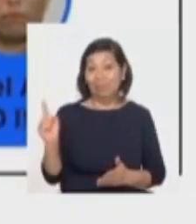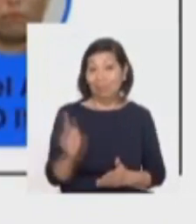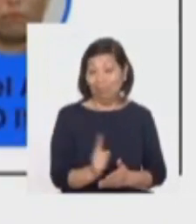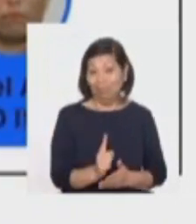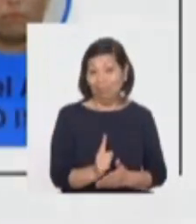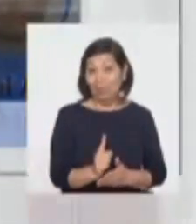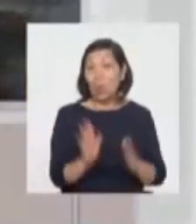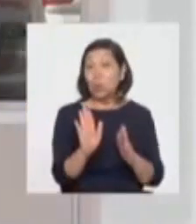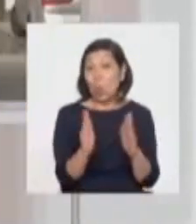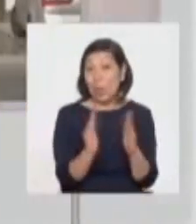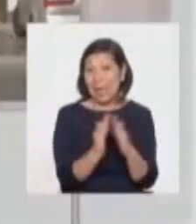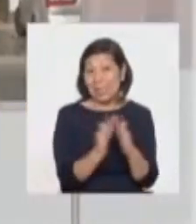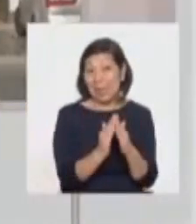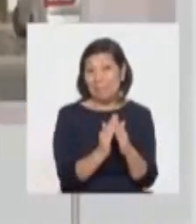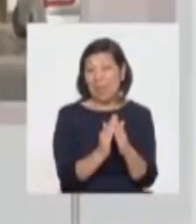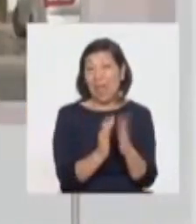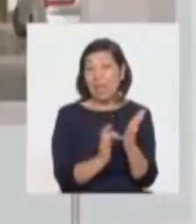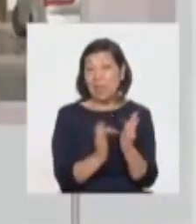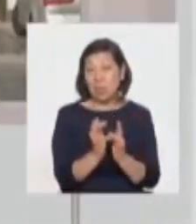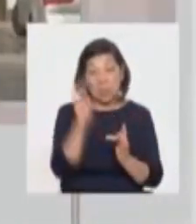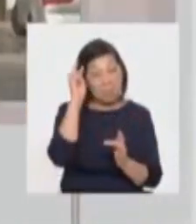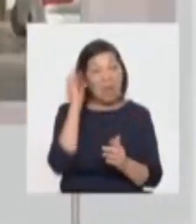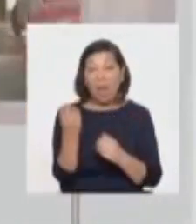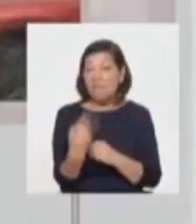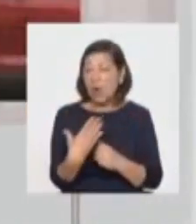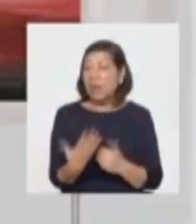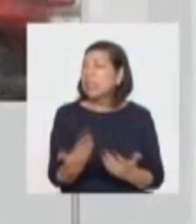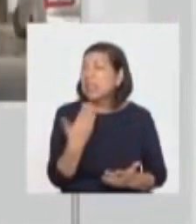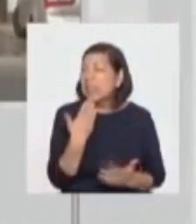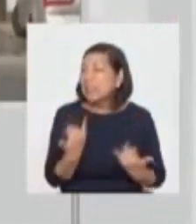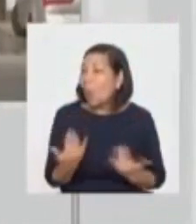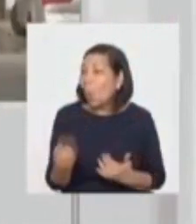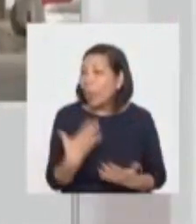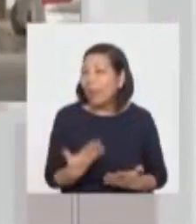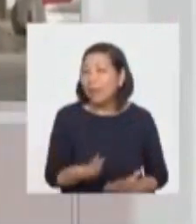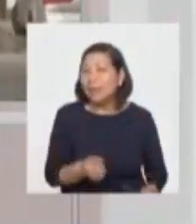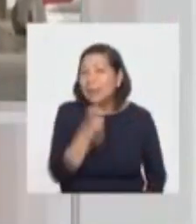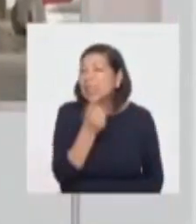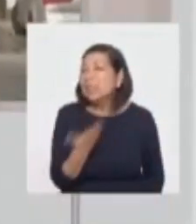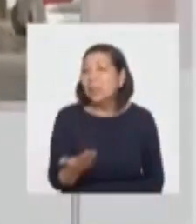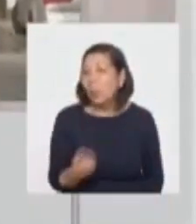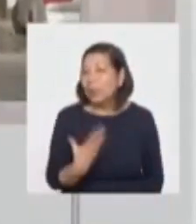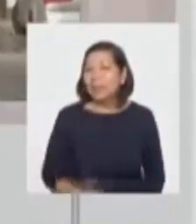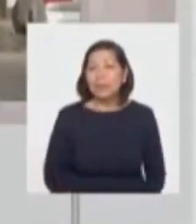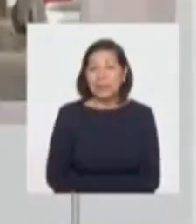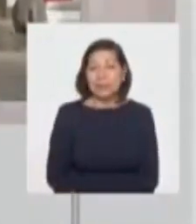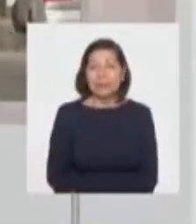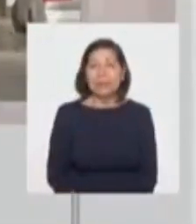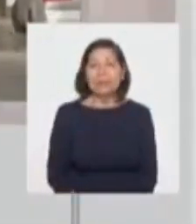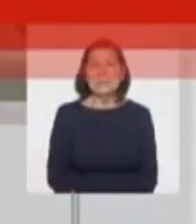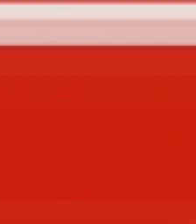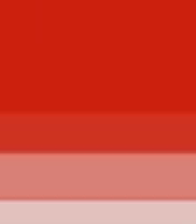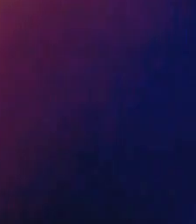se separaron en categoría de niños 1, 2 y 3. ¡Se puede ser más pavo! Además, se revela el uso de